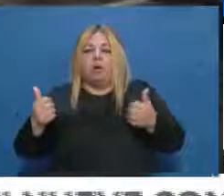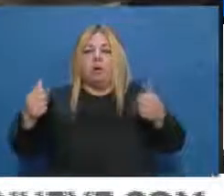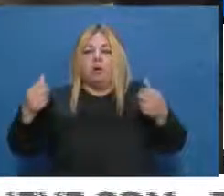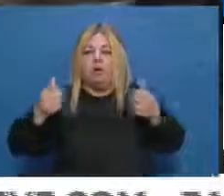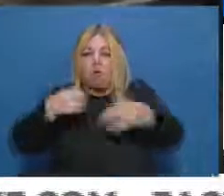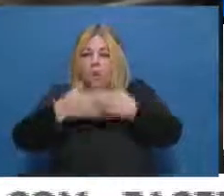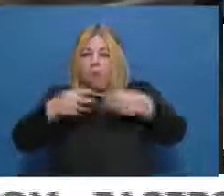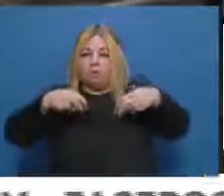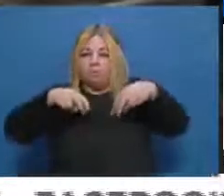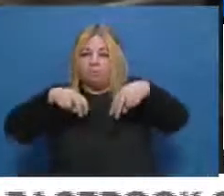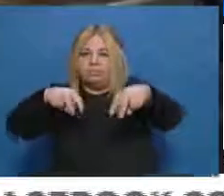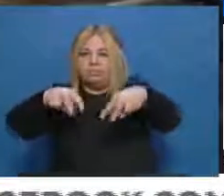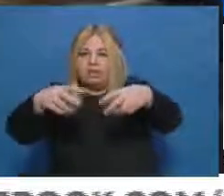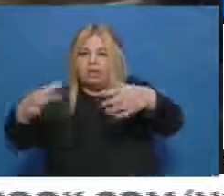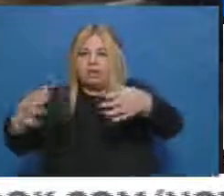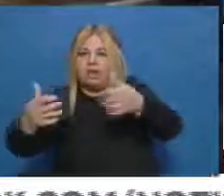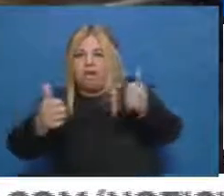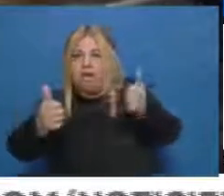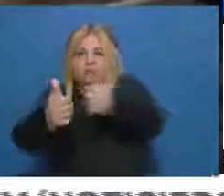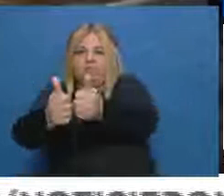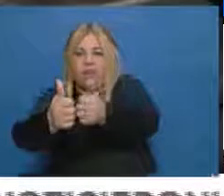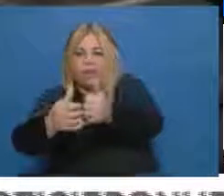No, delantero. Para mí, delantero. Ya.